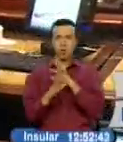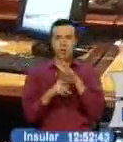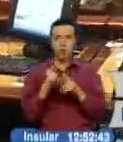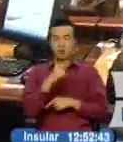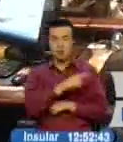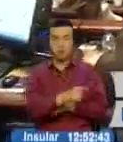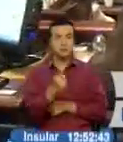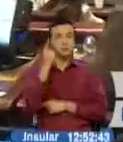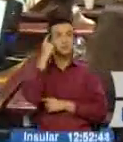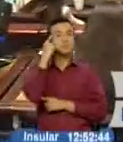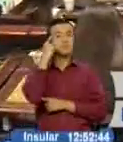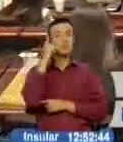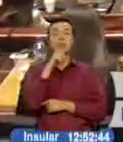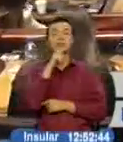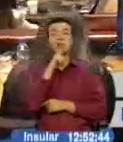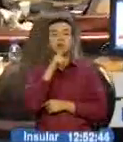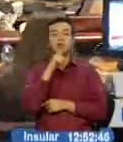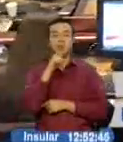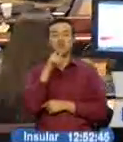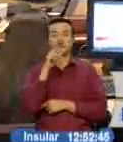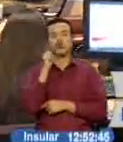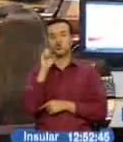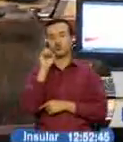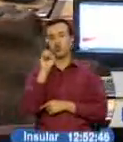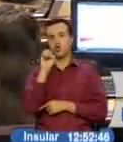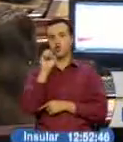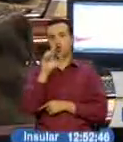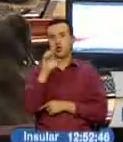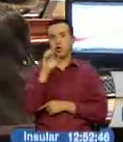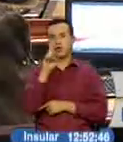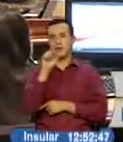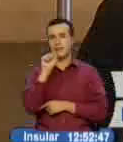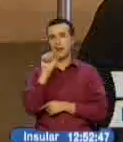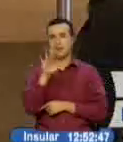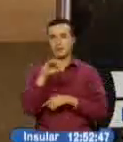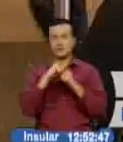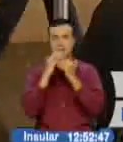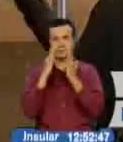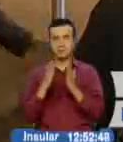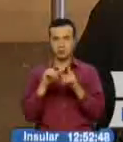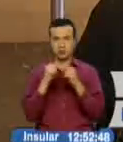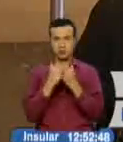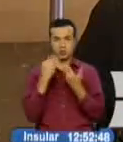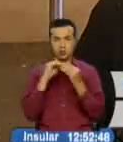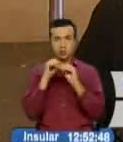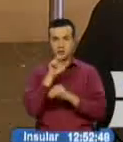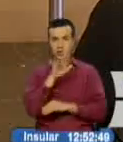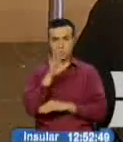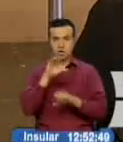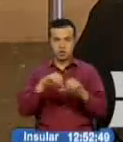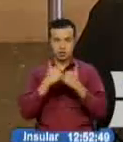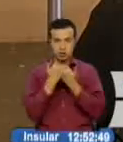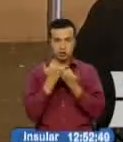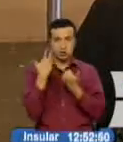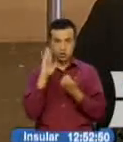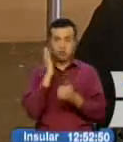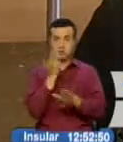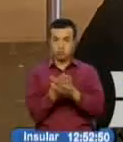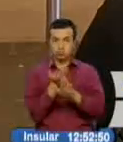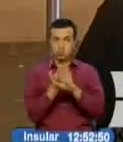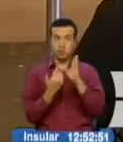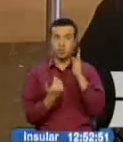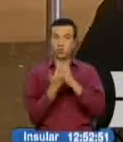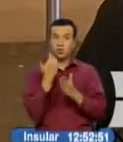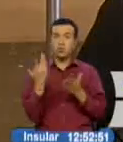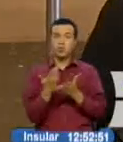idea que es respaldada por la legisladora Soledad Buendía, integrante del bloque de Alianza País. Nosotros estamos planteando desde la Asamblea también generar una